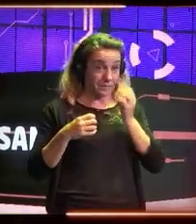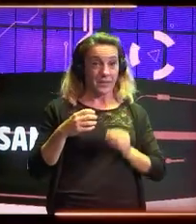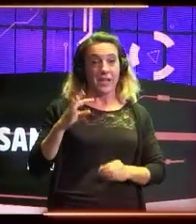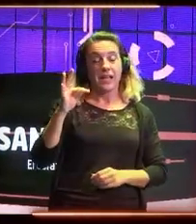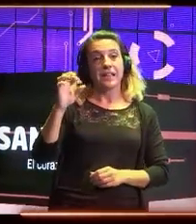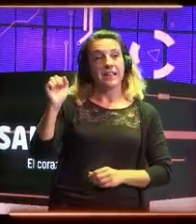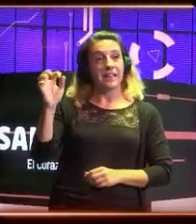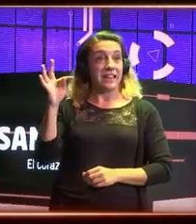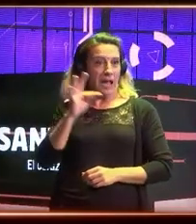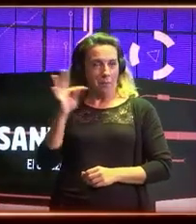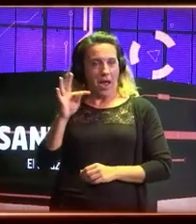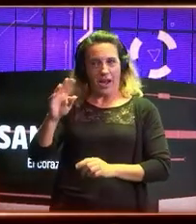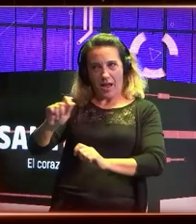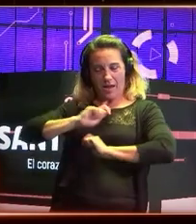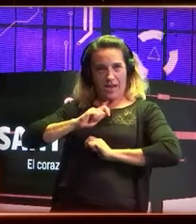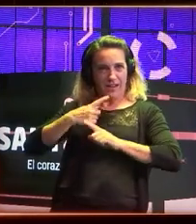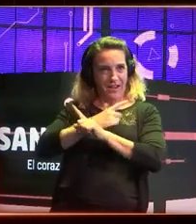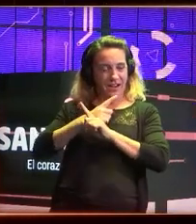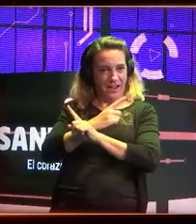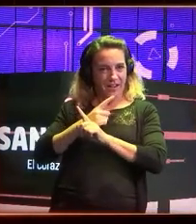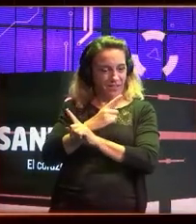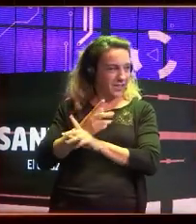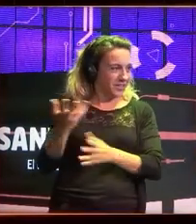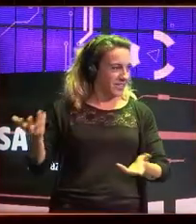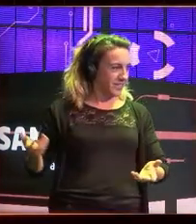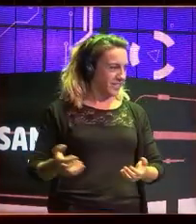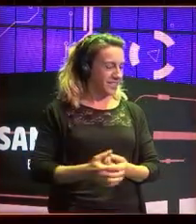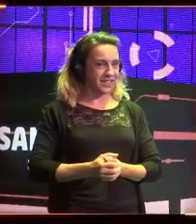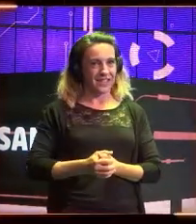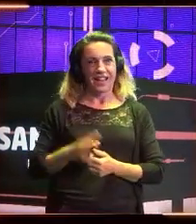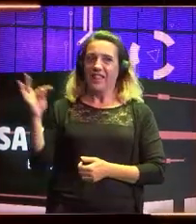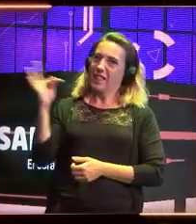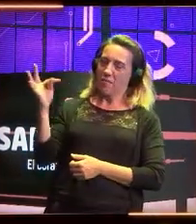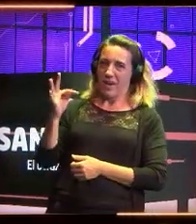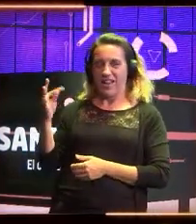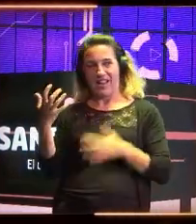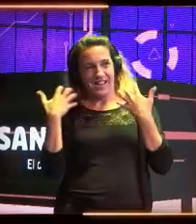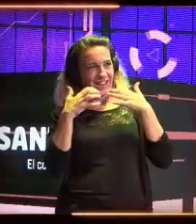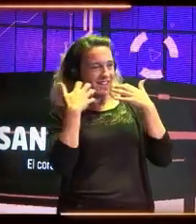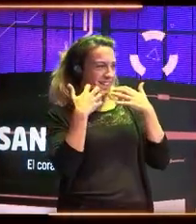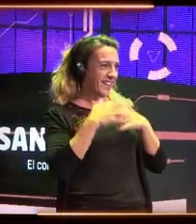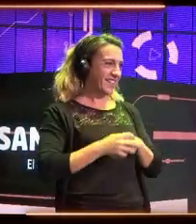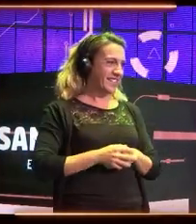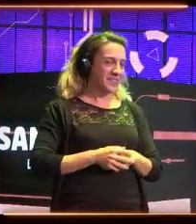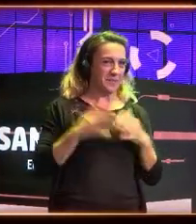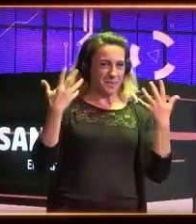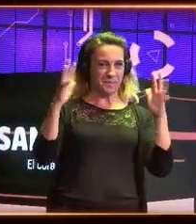Tamara me pones nervioso Mira Tamara esa